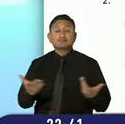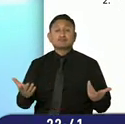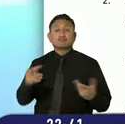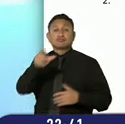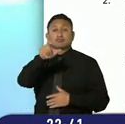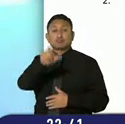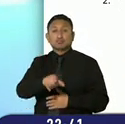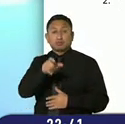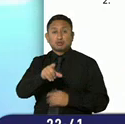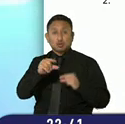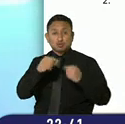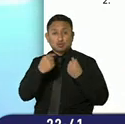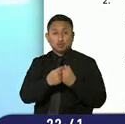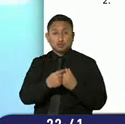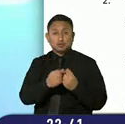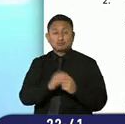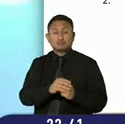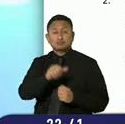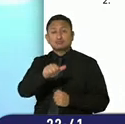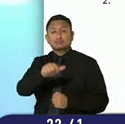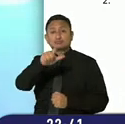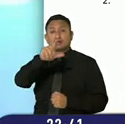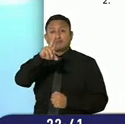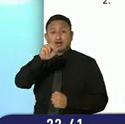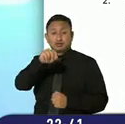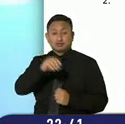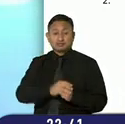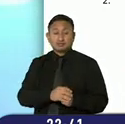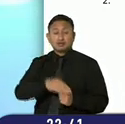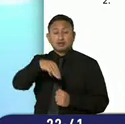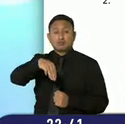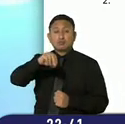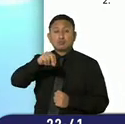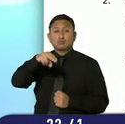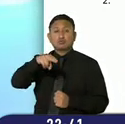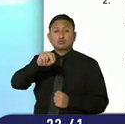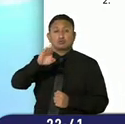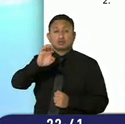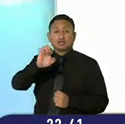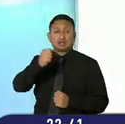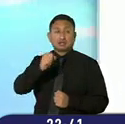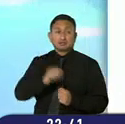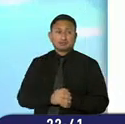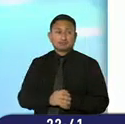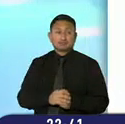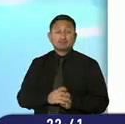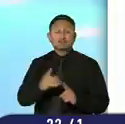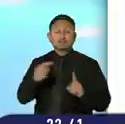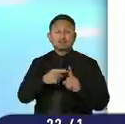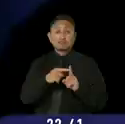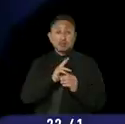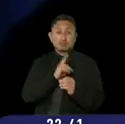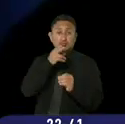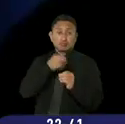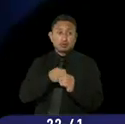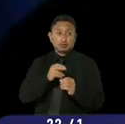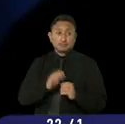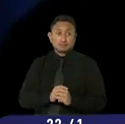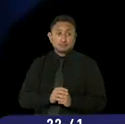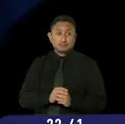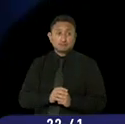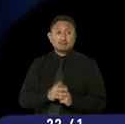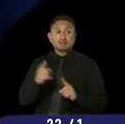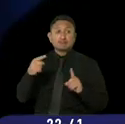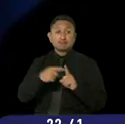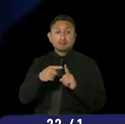los grupos Alfaro Vive Carajo y Montoneras Patria Libre, de esta última, Garzón su integrante. Él sí era militante de